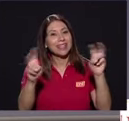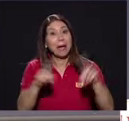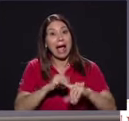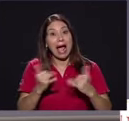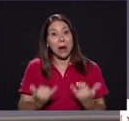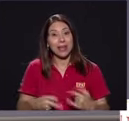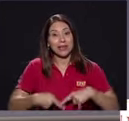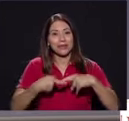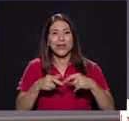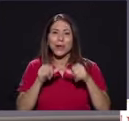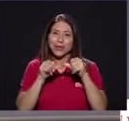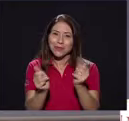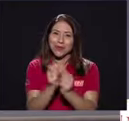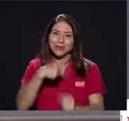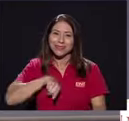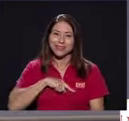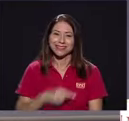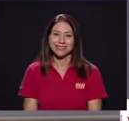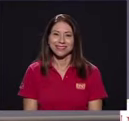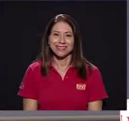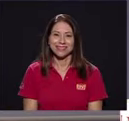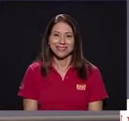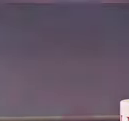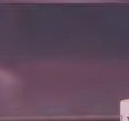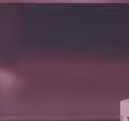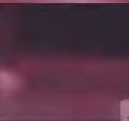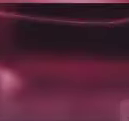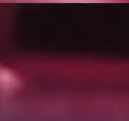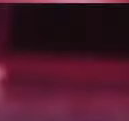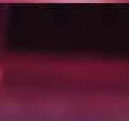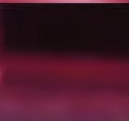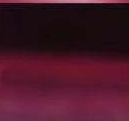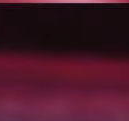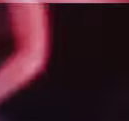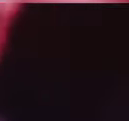Pero ahorita vamos a ir a una pausa, quédese con una mirada que ya volvemos.